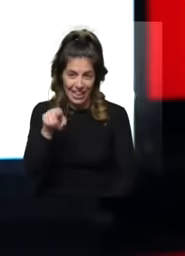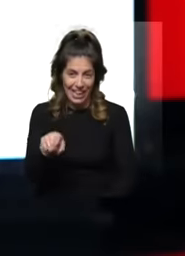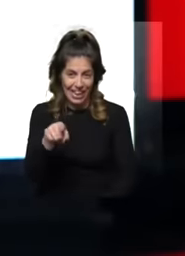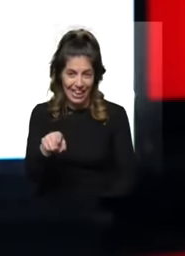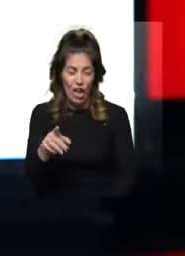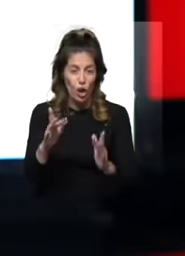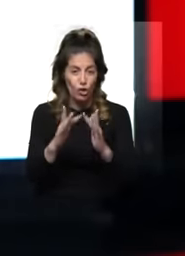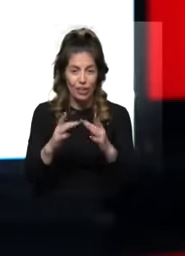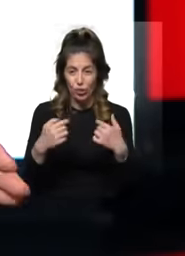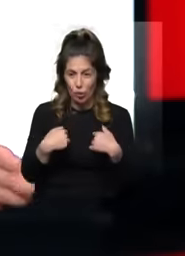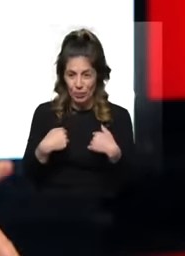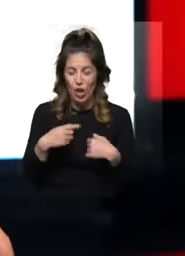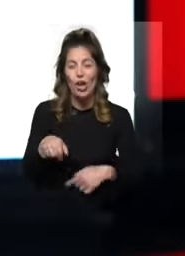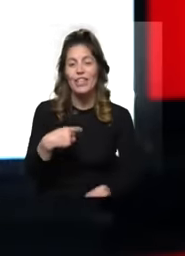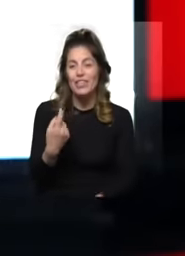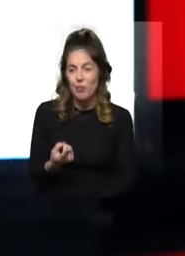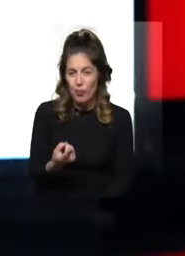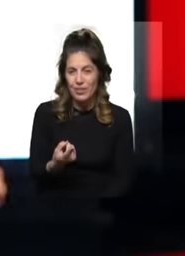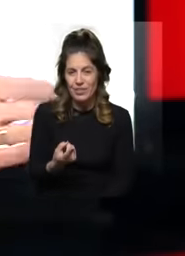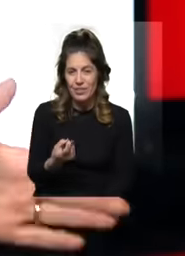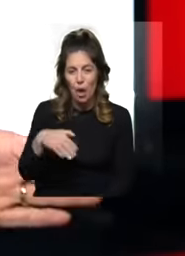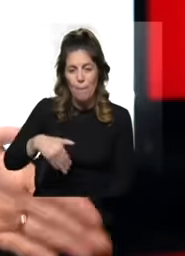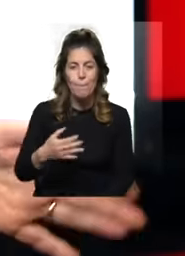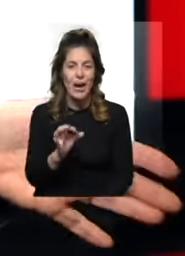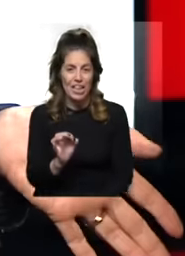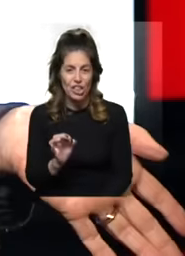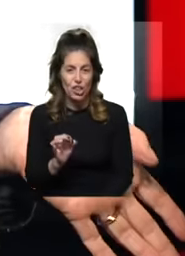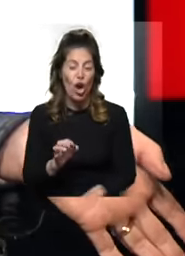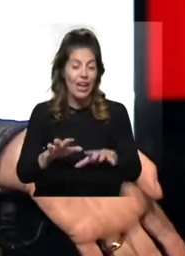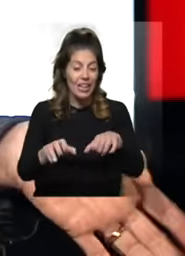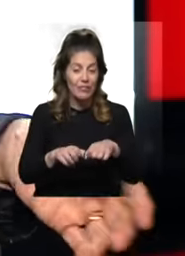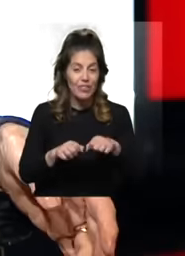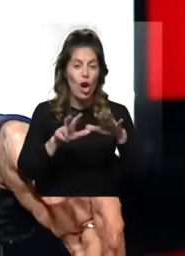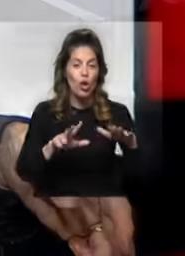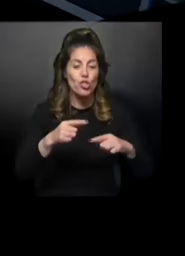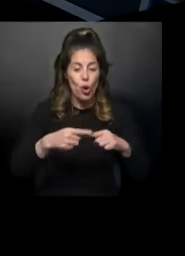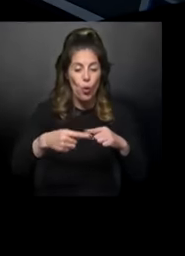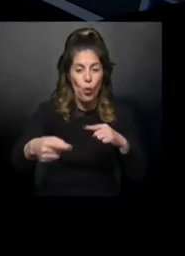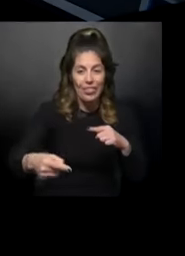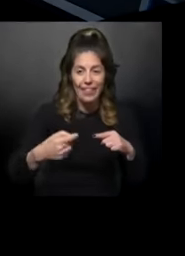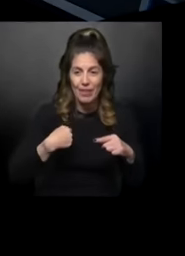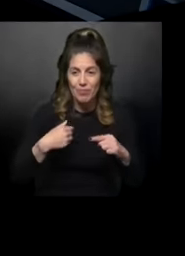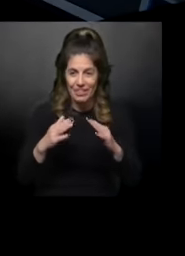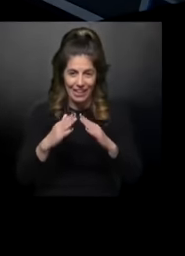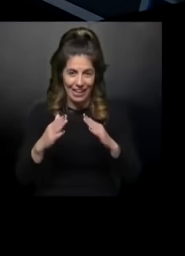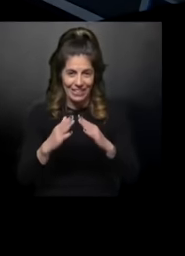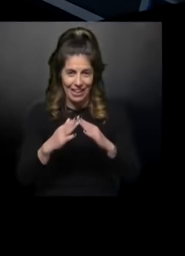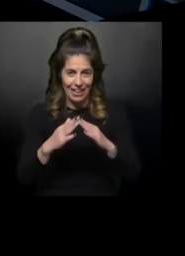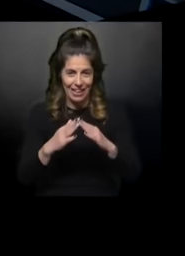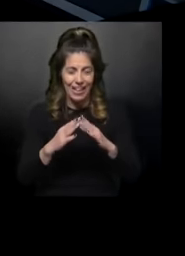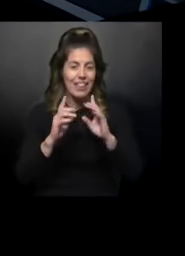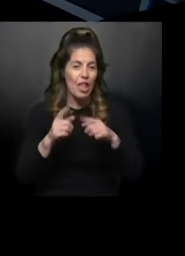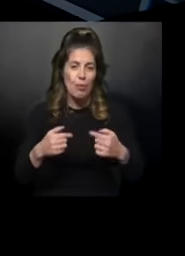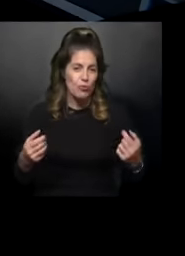conmigo. Y después resultó que Mario, además de que vivía 8 cuadras de mi casa, a uno le pasa muchas